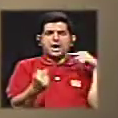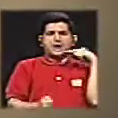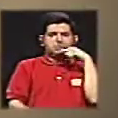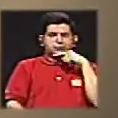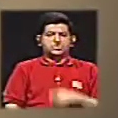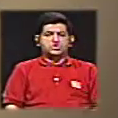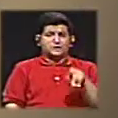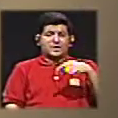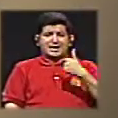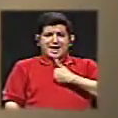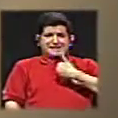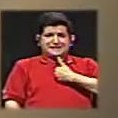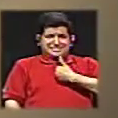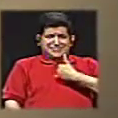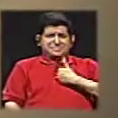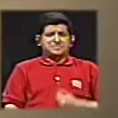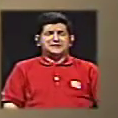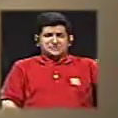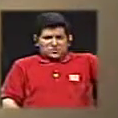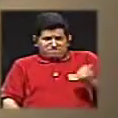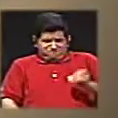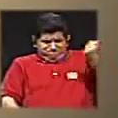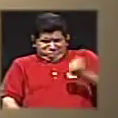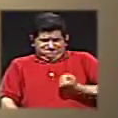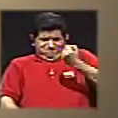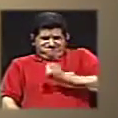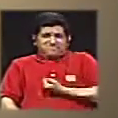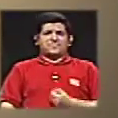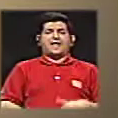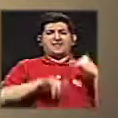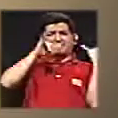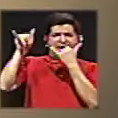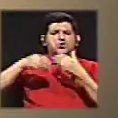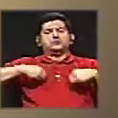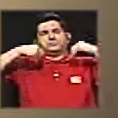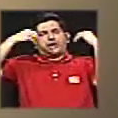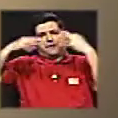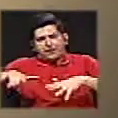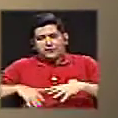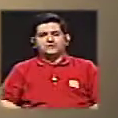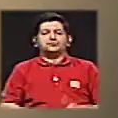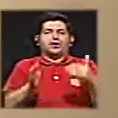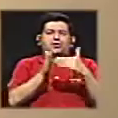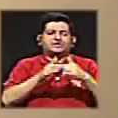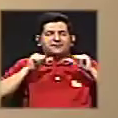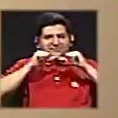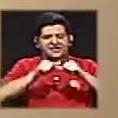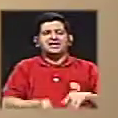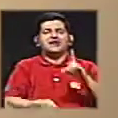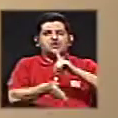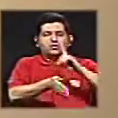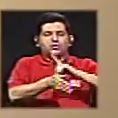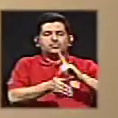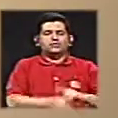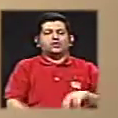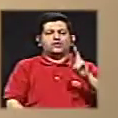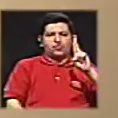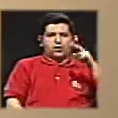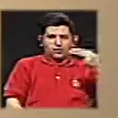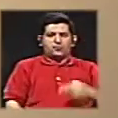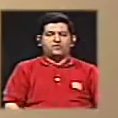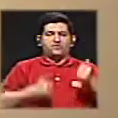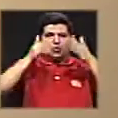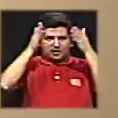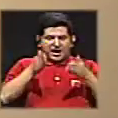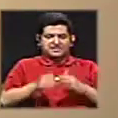se acuchilla con su propio bisturí, denuncias, renuncia y retorno del doctor Hernández. El candidato